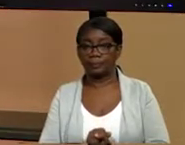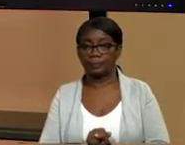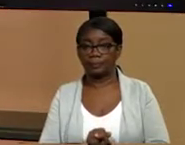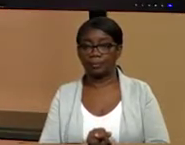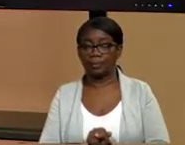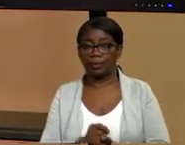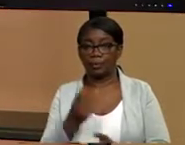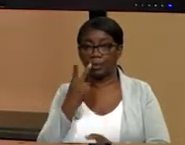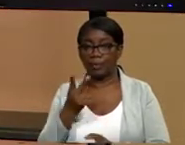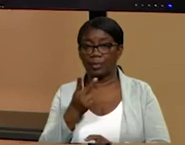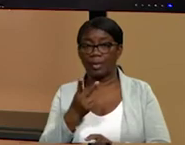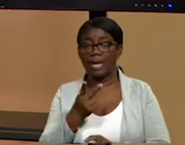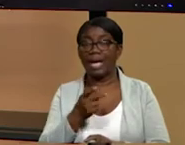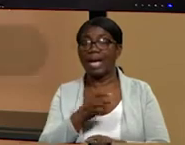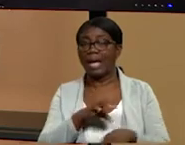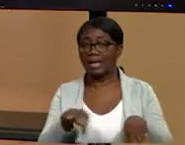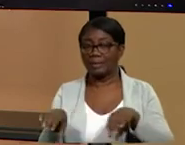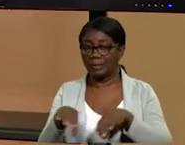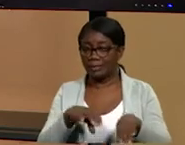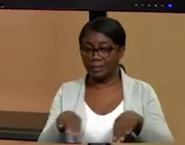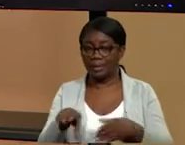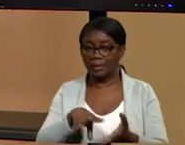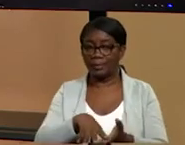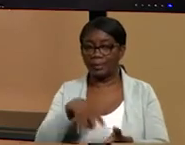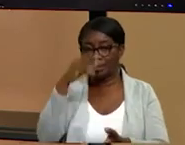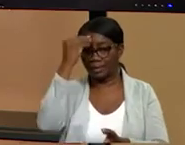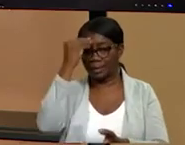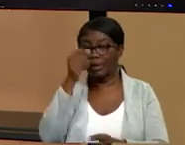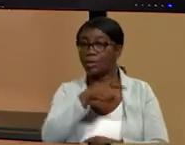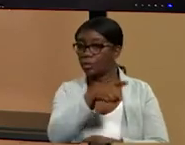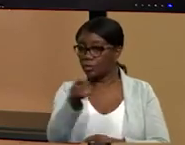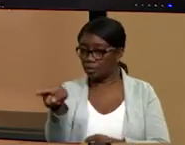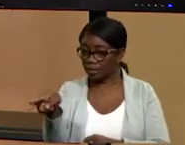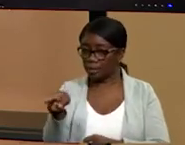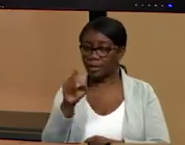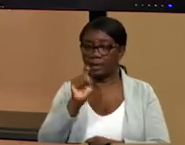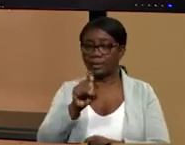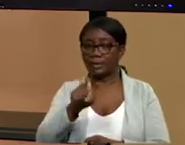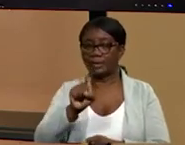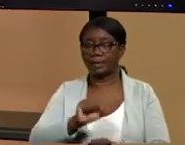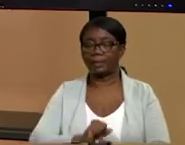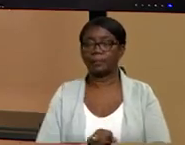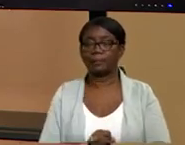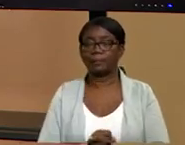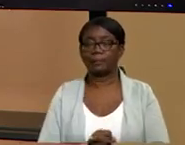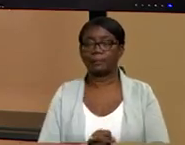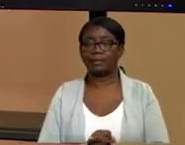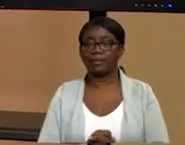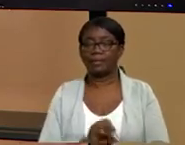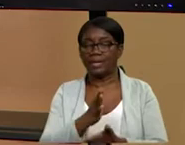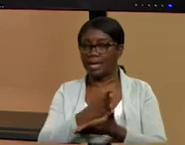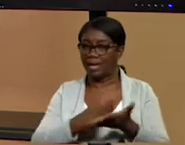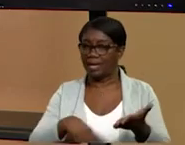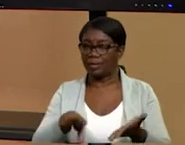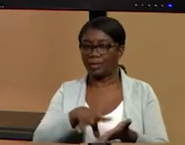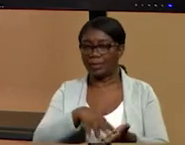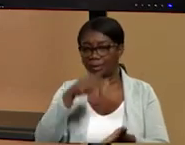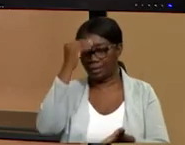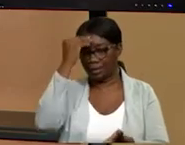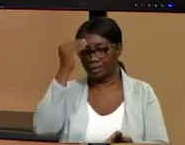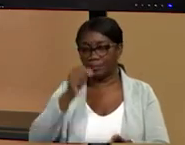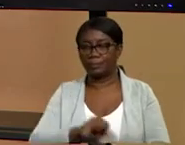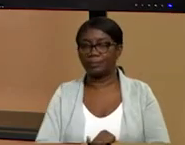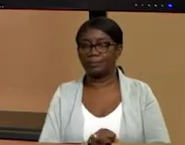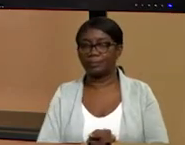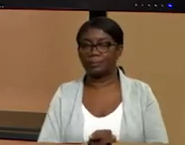Vamos a la actividad de aprendizaje, lo que ustedes necesitan para ver si algo aprendieron en